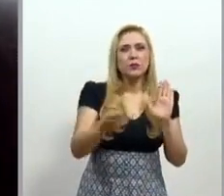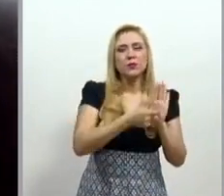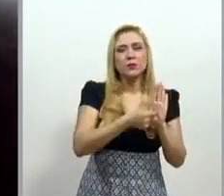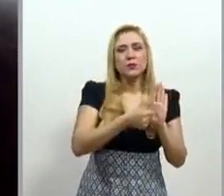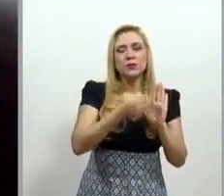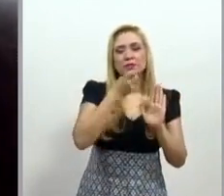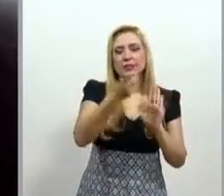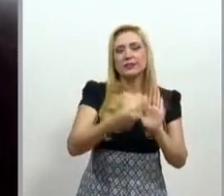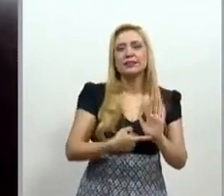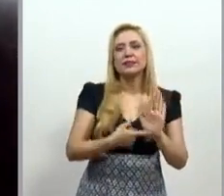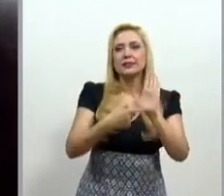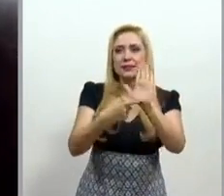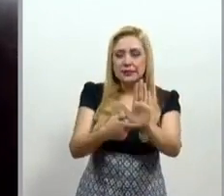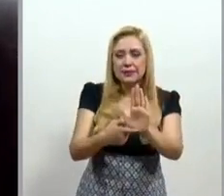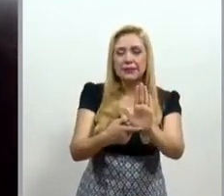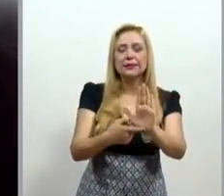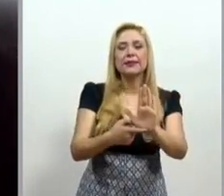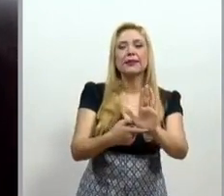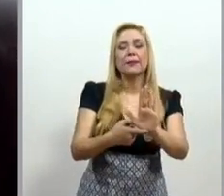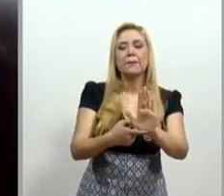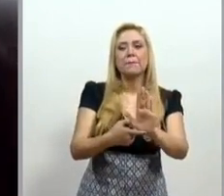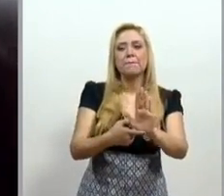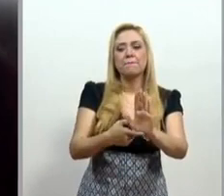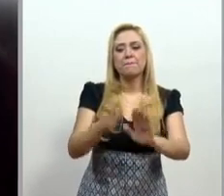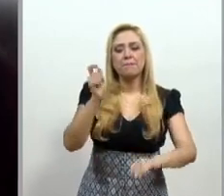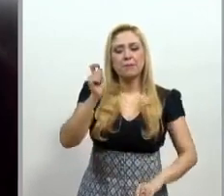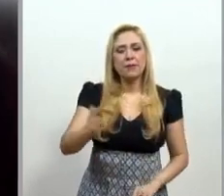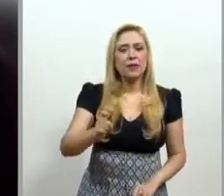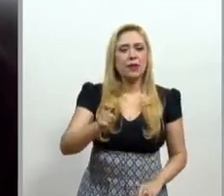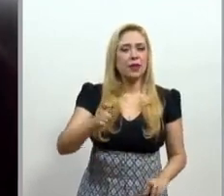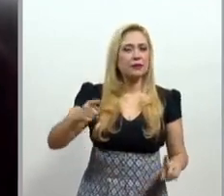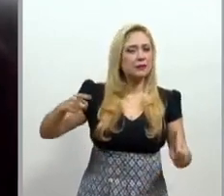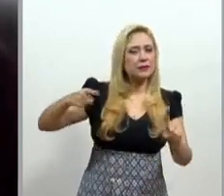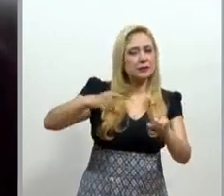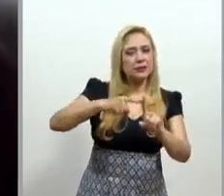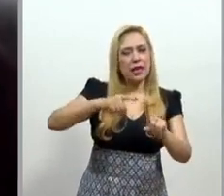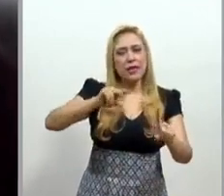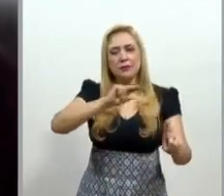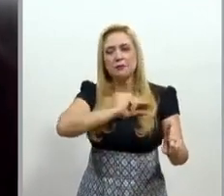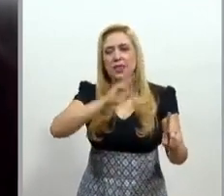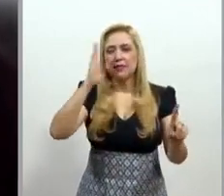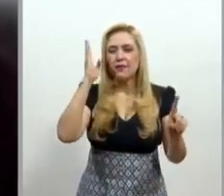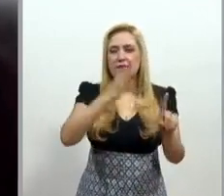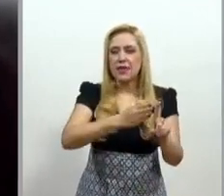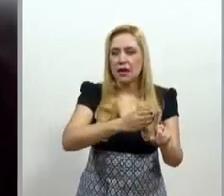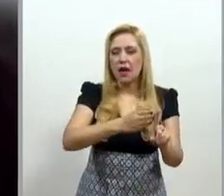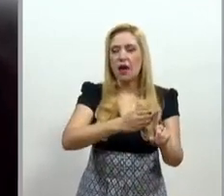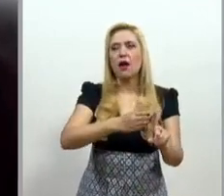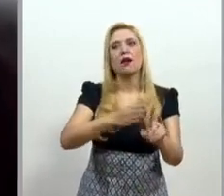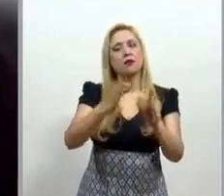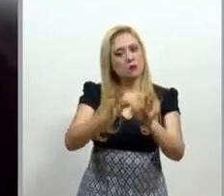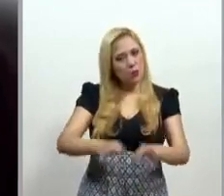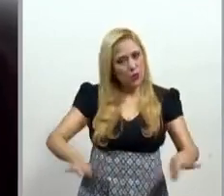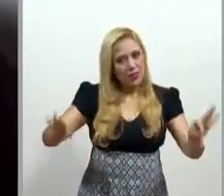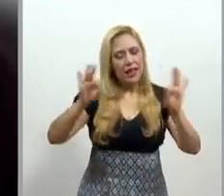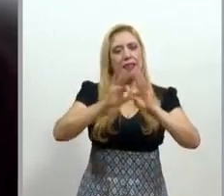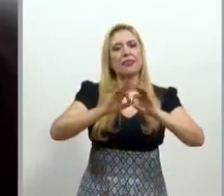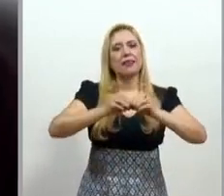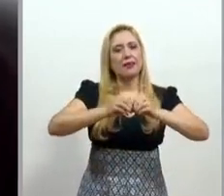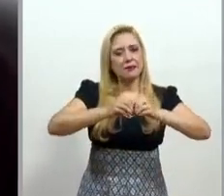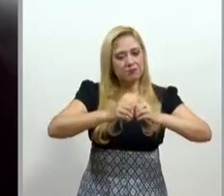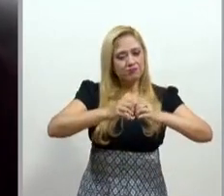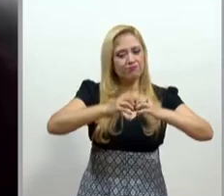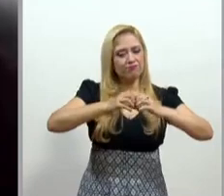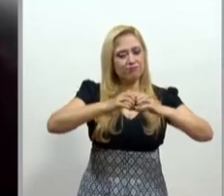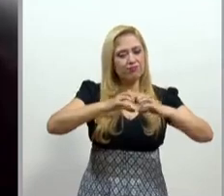y para apuntar a alguna cuestión más específica, creo que es importante seguir fortaleciendo a